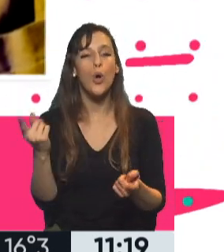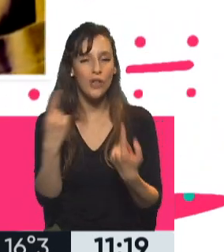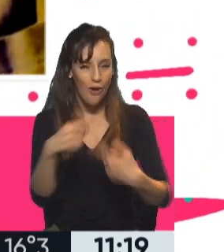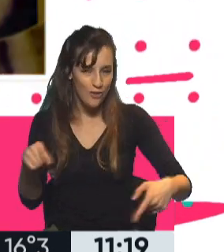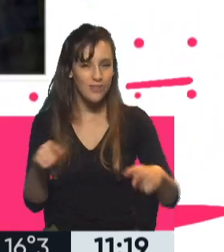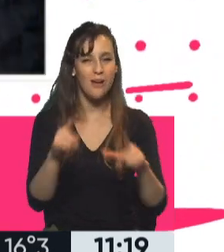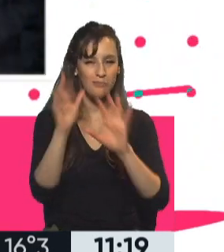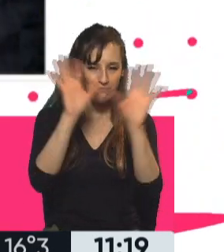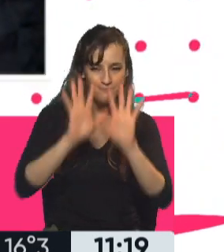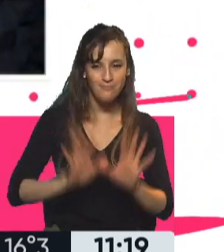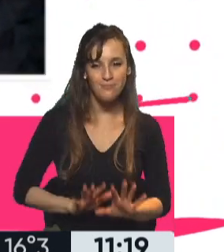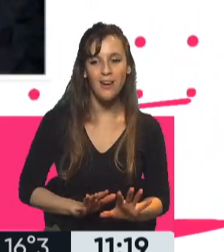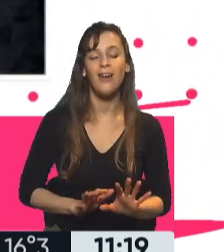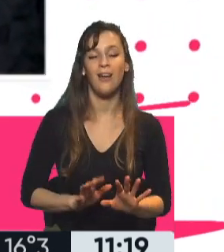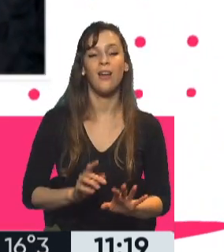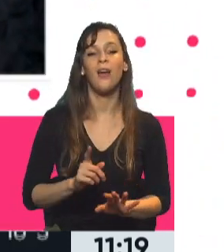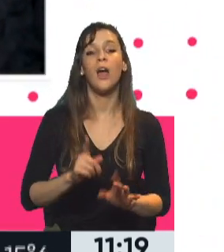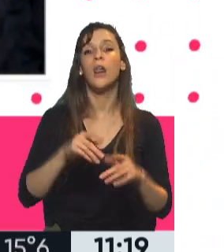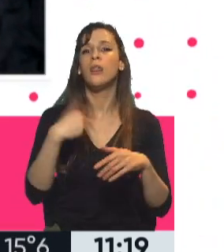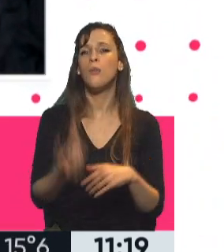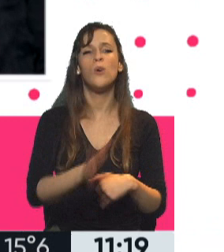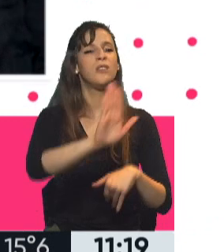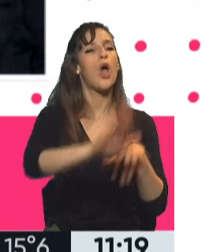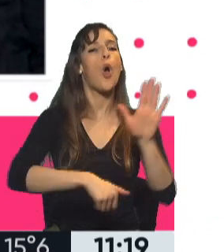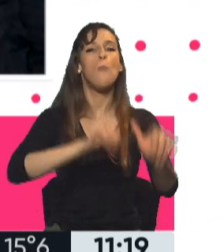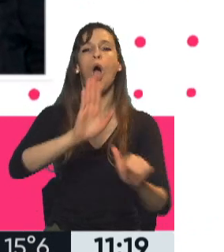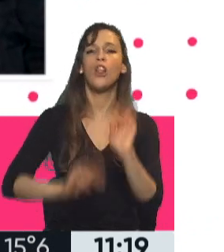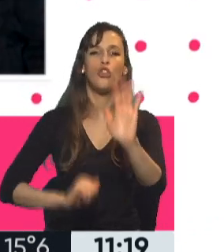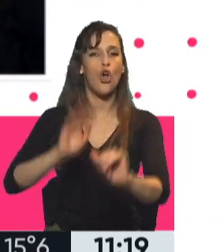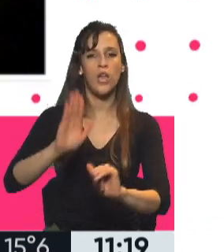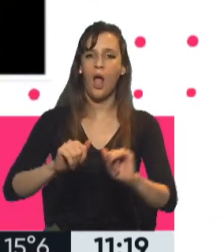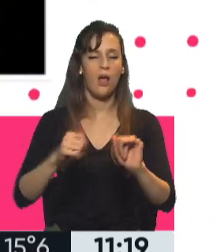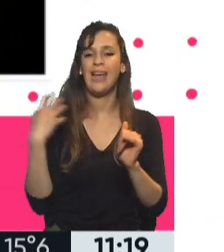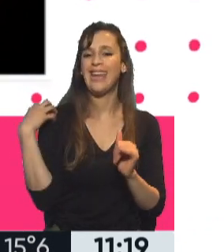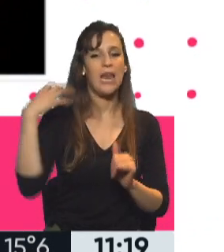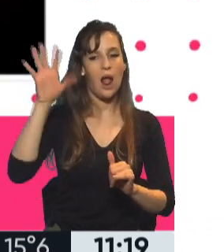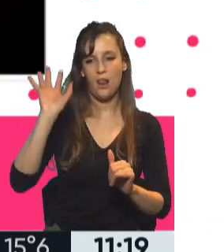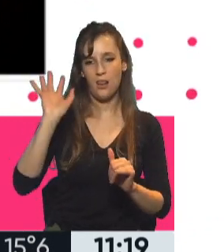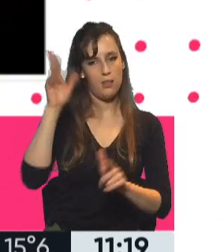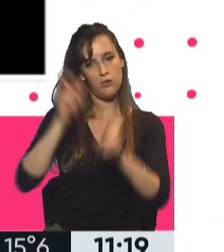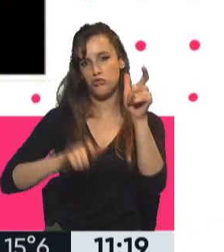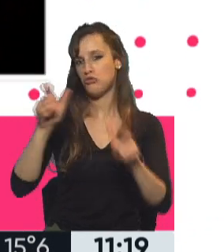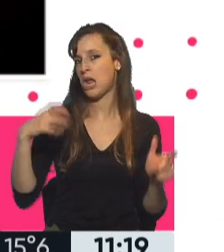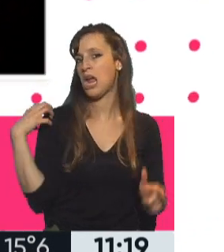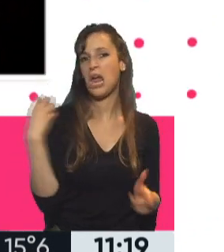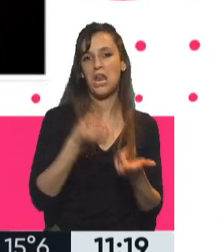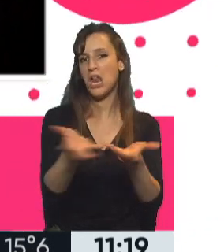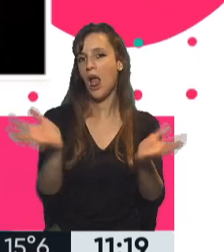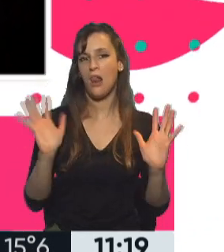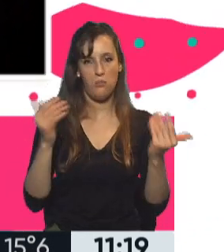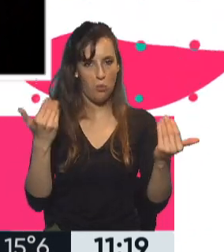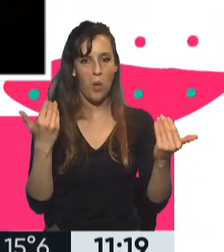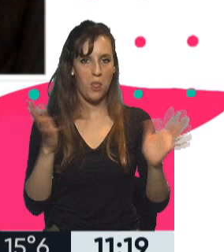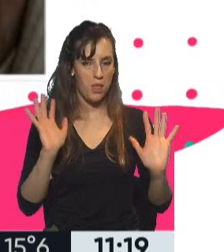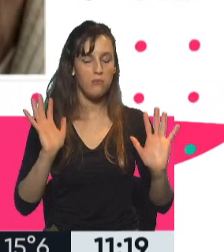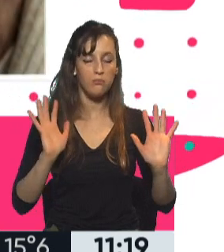que, bueno, hicimos una convocatoria, pero totalmente abierta a todo el mundo. Nosotros, qué normalmente, bueno, hacemos concursos de dramaturgo.